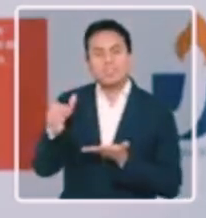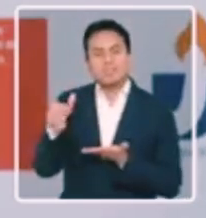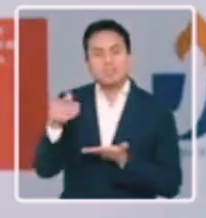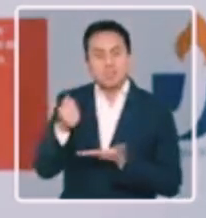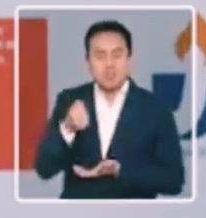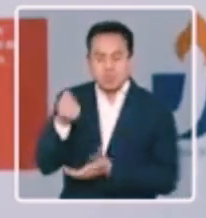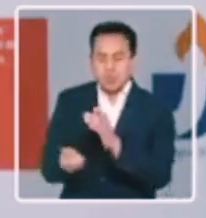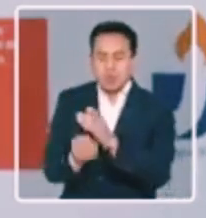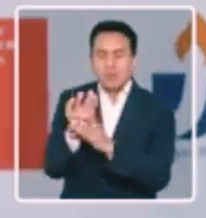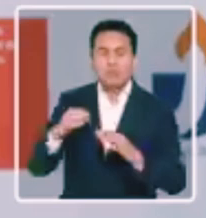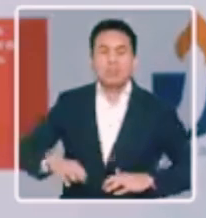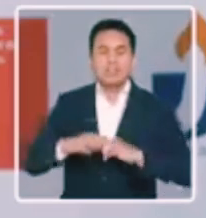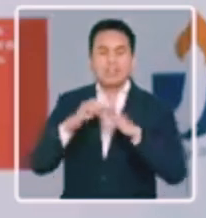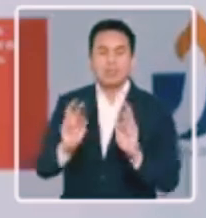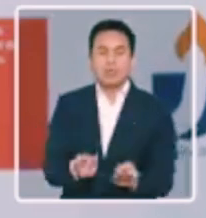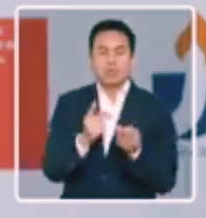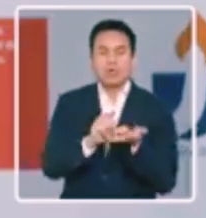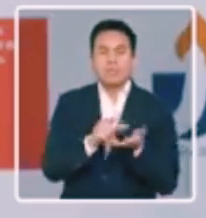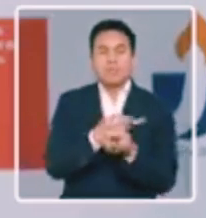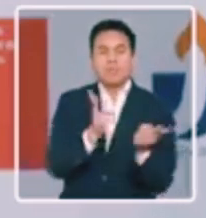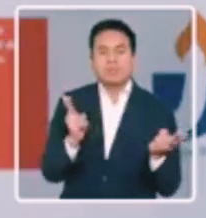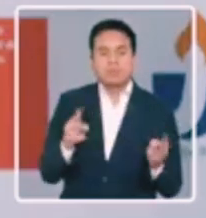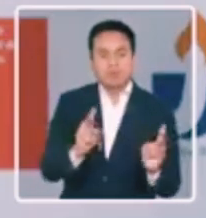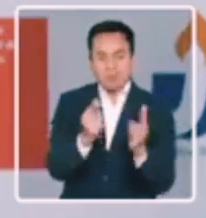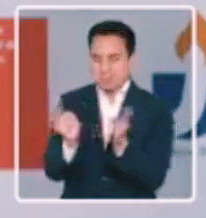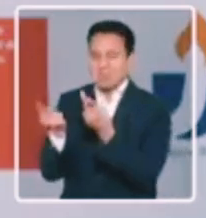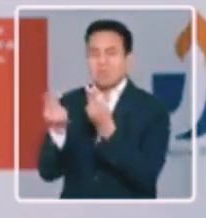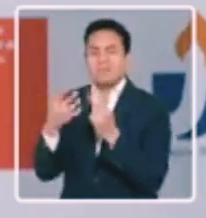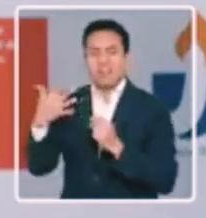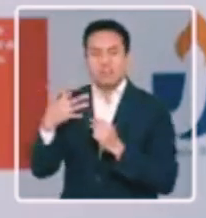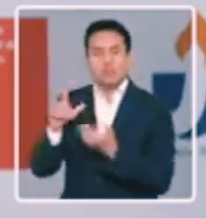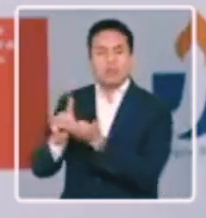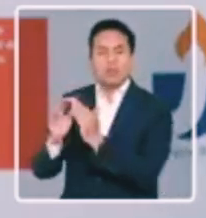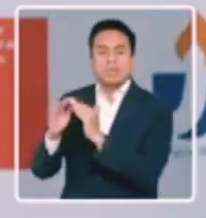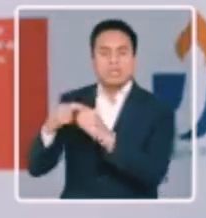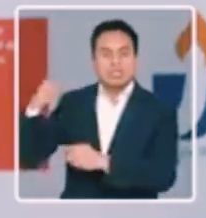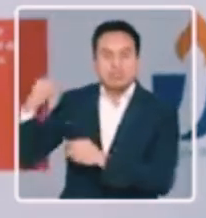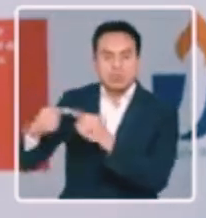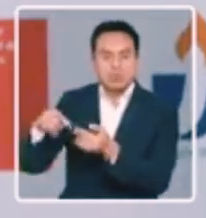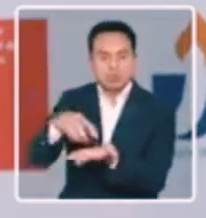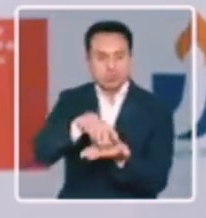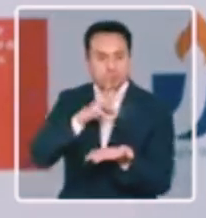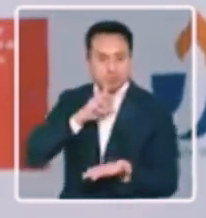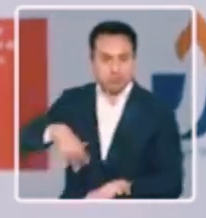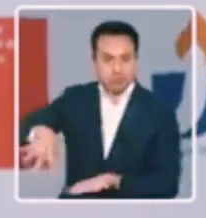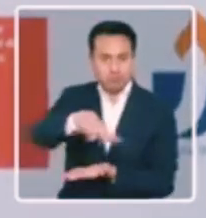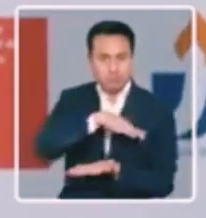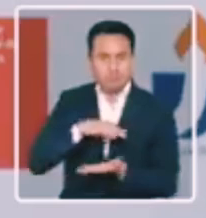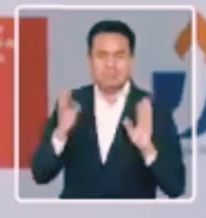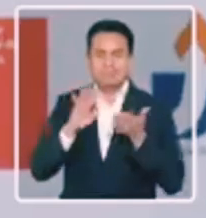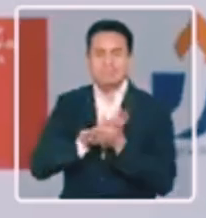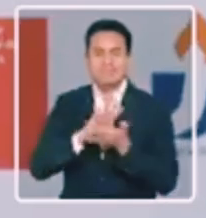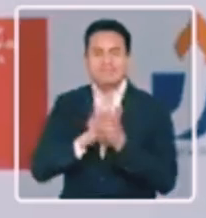nuevos para fortalecer la recuperación de espacios públicos y poner en valor los barrios históricos de la ciudad y